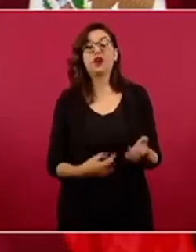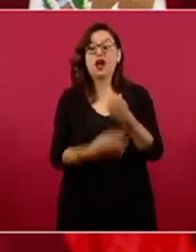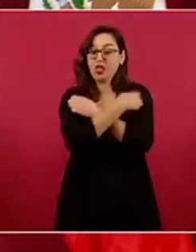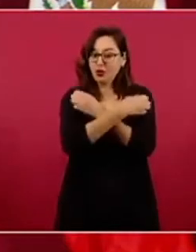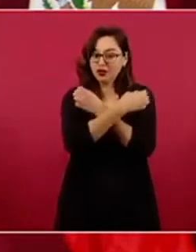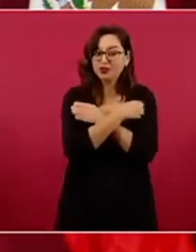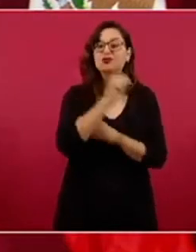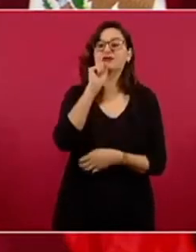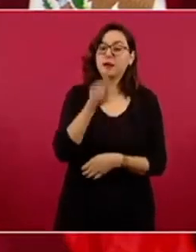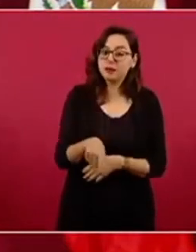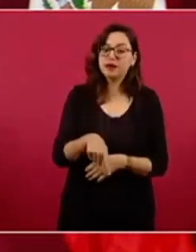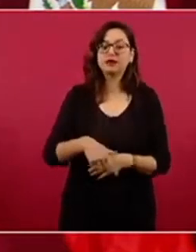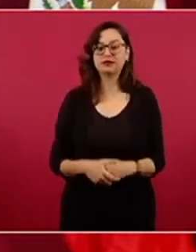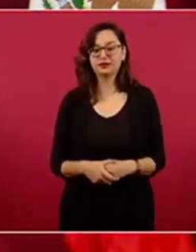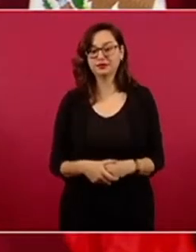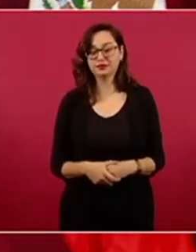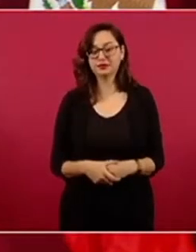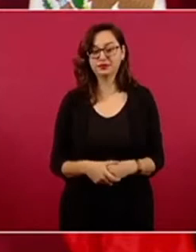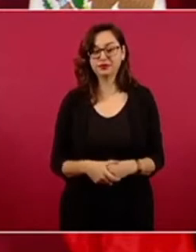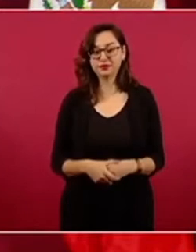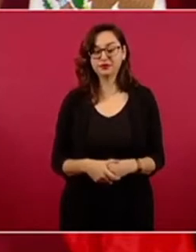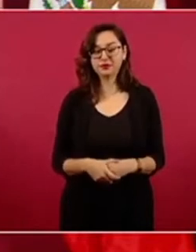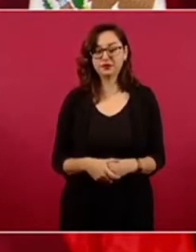educativos. ¿Cómo